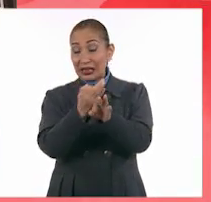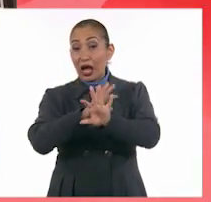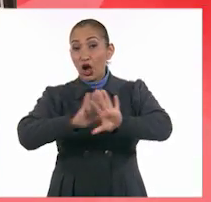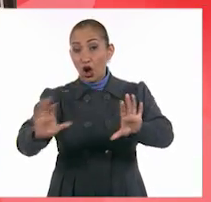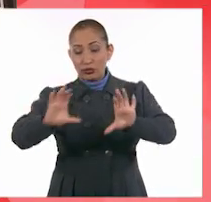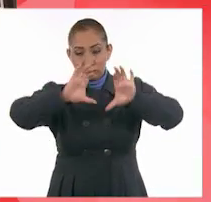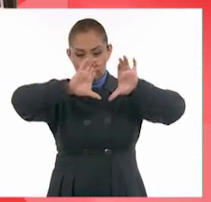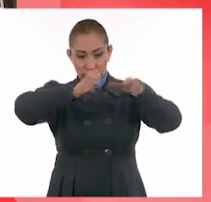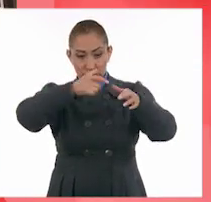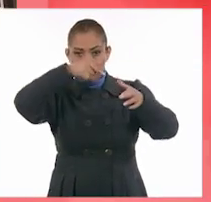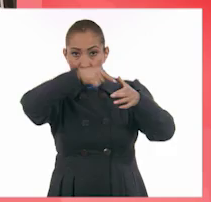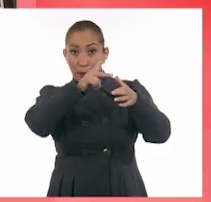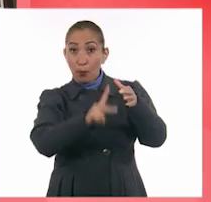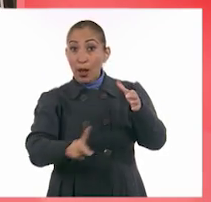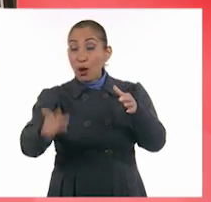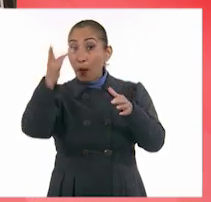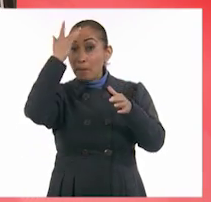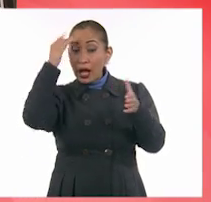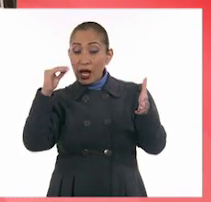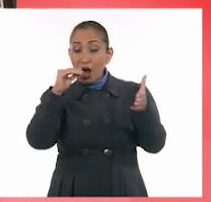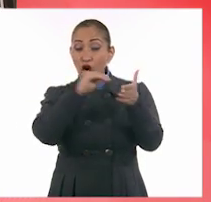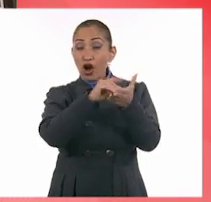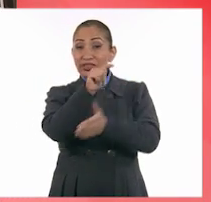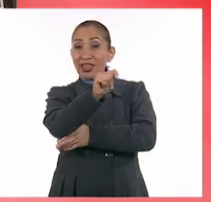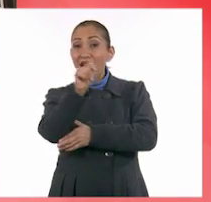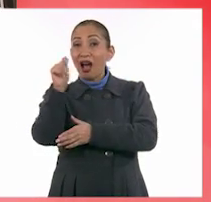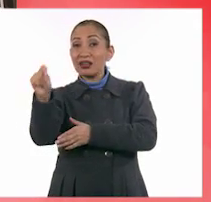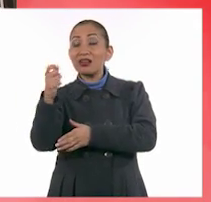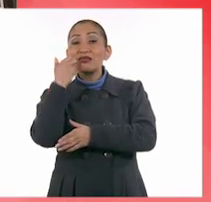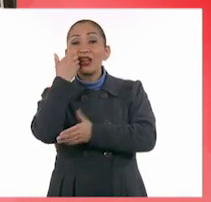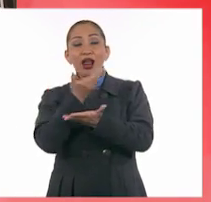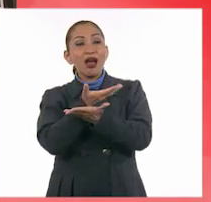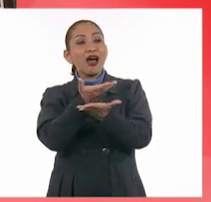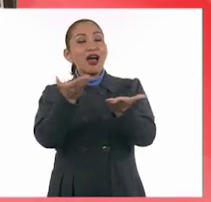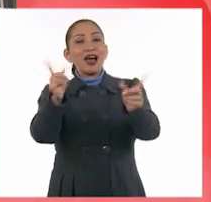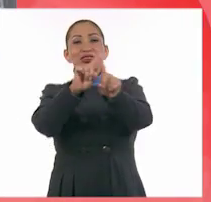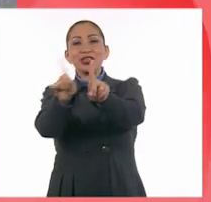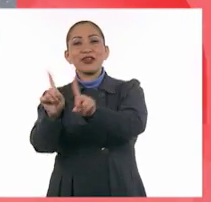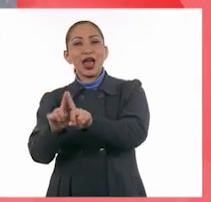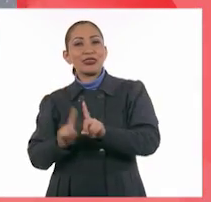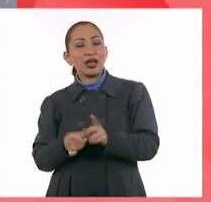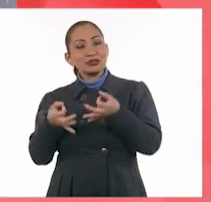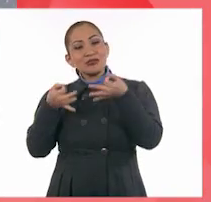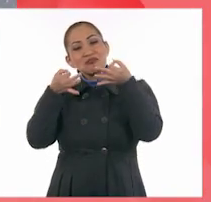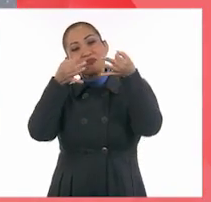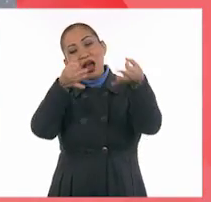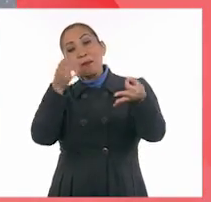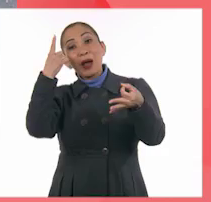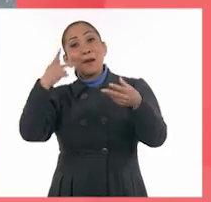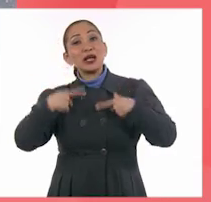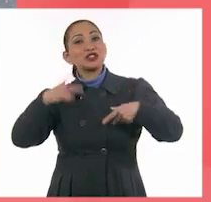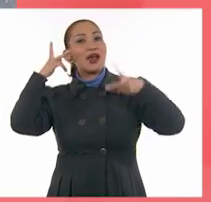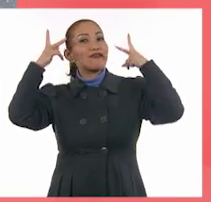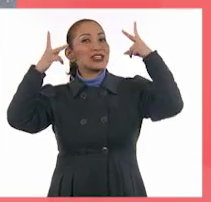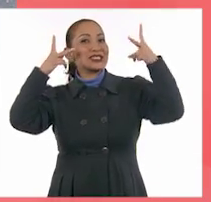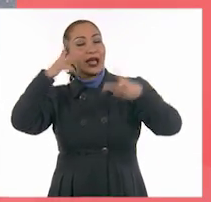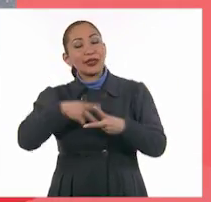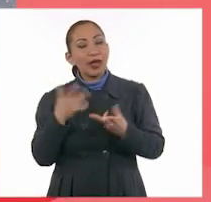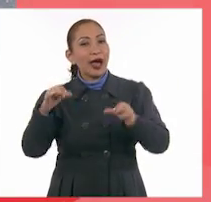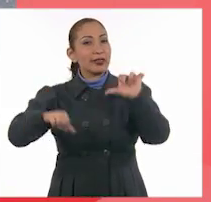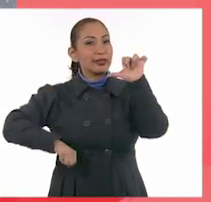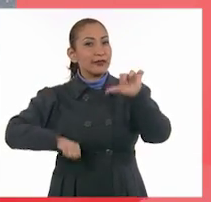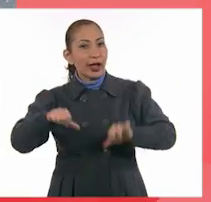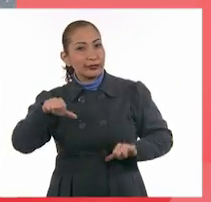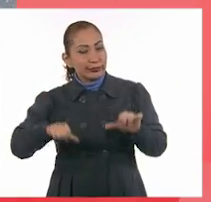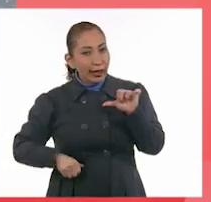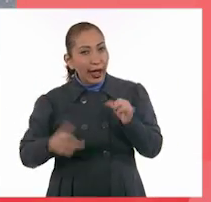la clasificación de pueblo mágico, Tecate trata de ofrecer distintos atractivos para los visitantes,